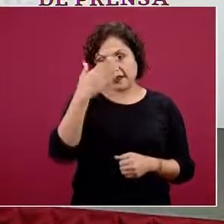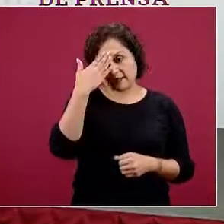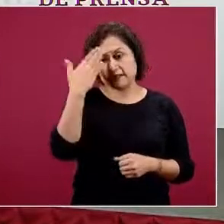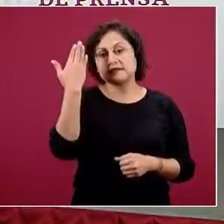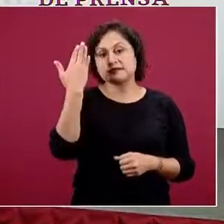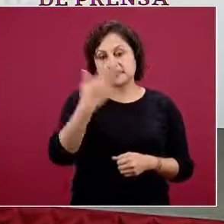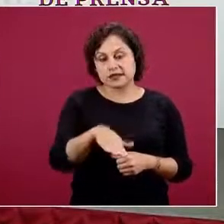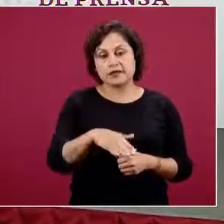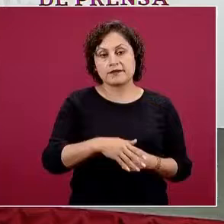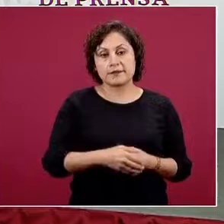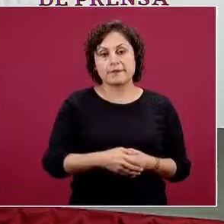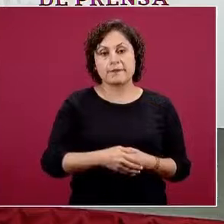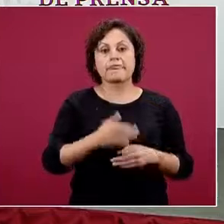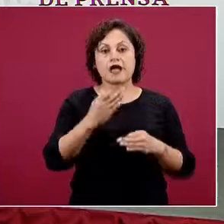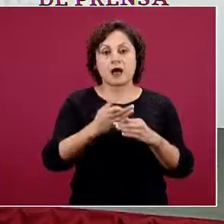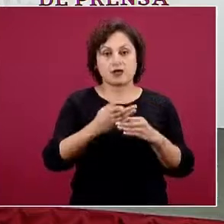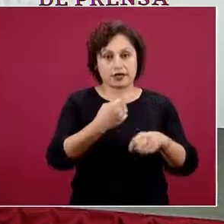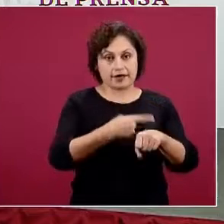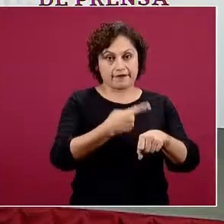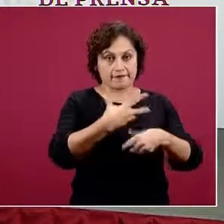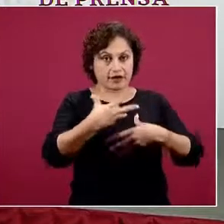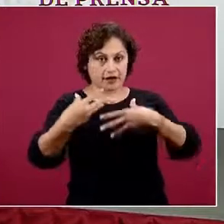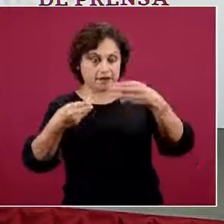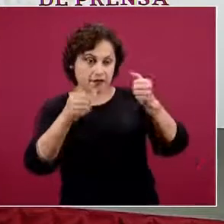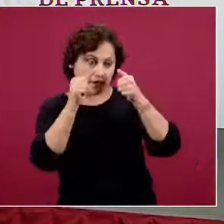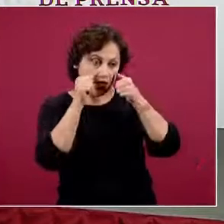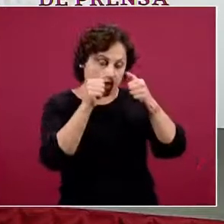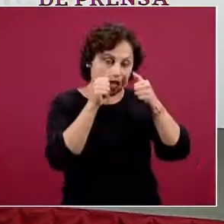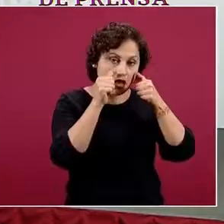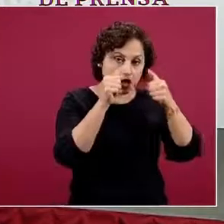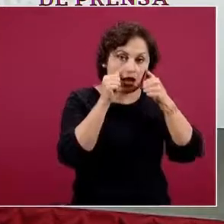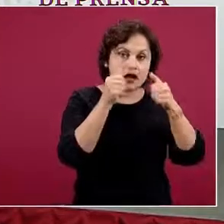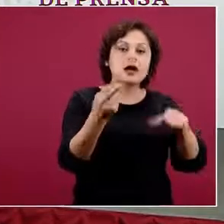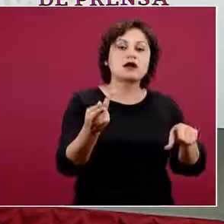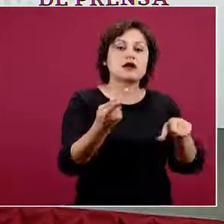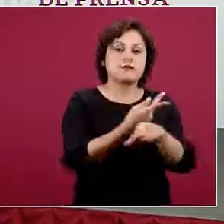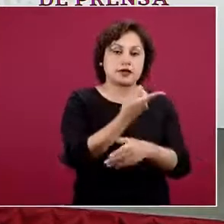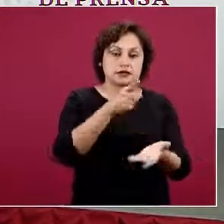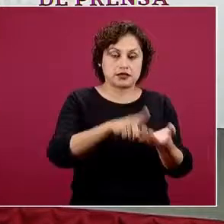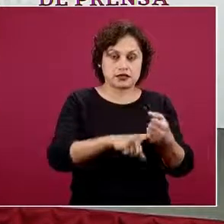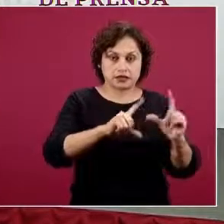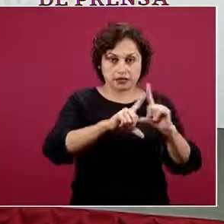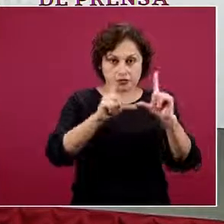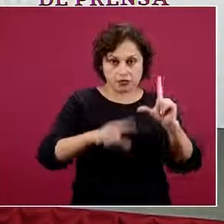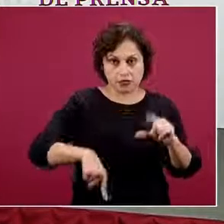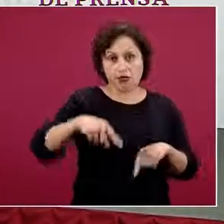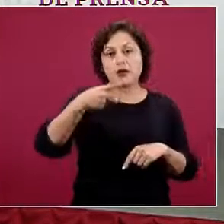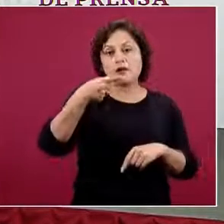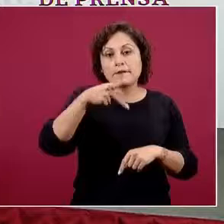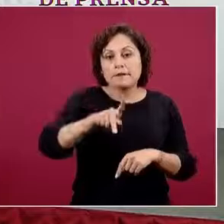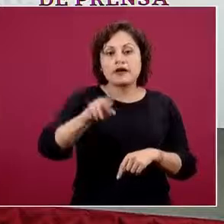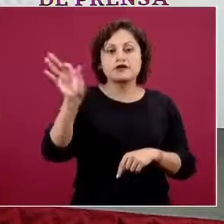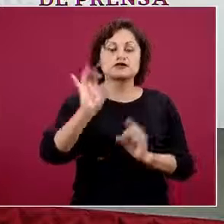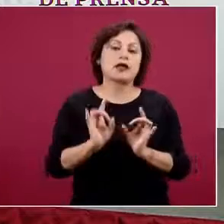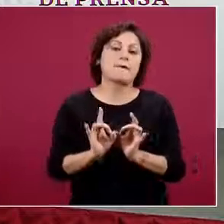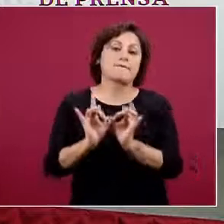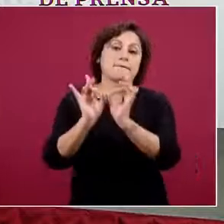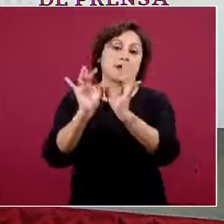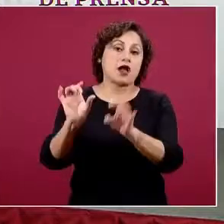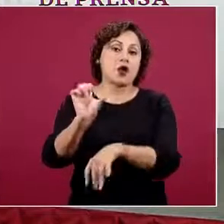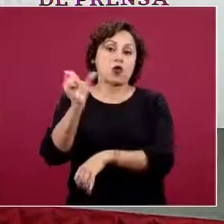en la respuesta de una pandemia y de su epidemia en México, cuando este tipo de